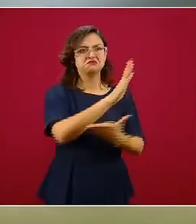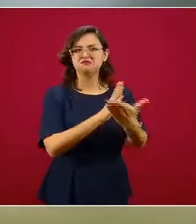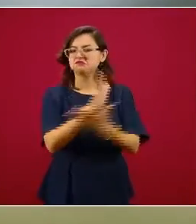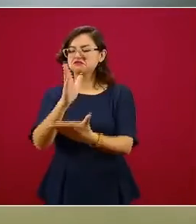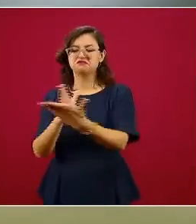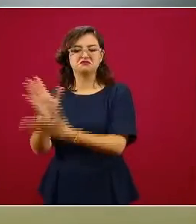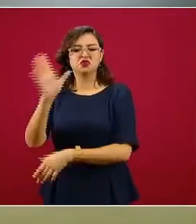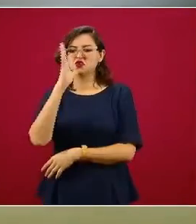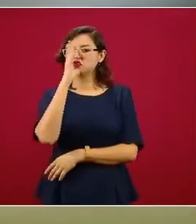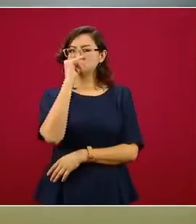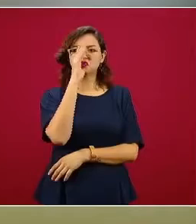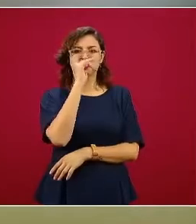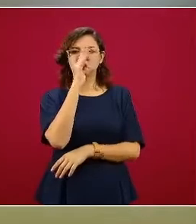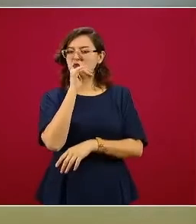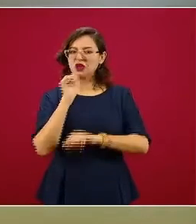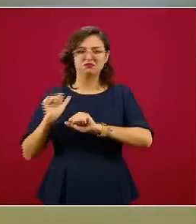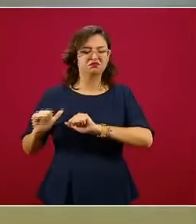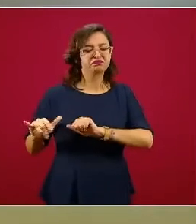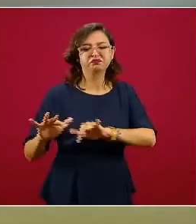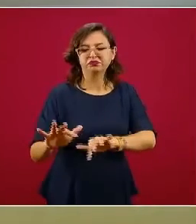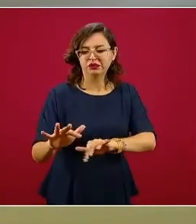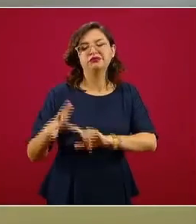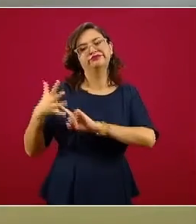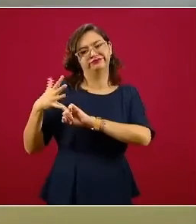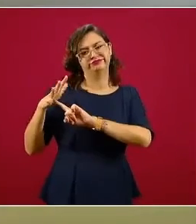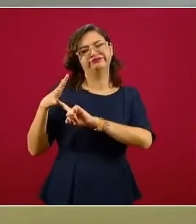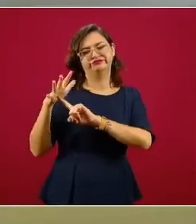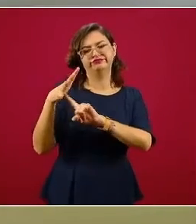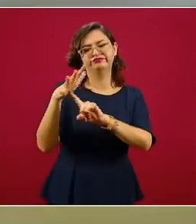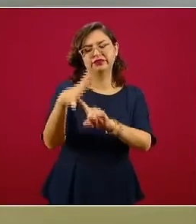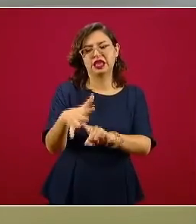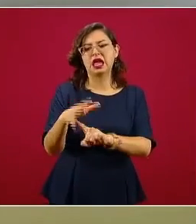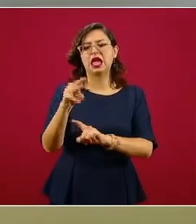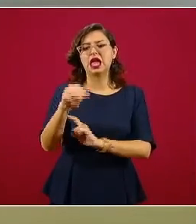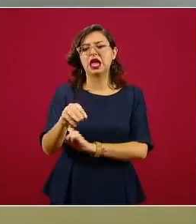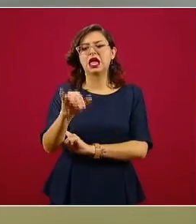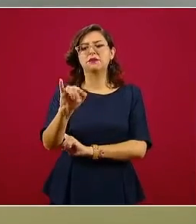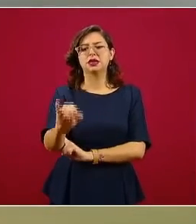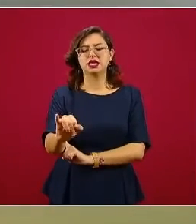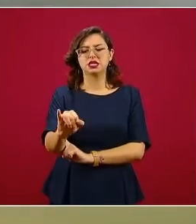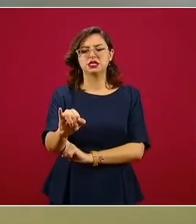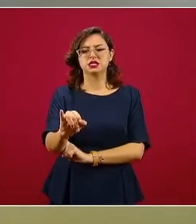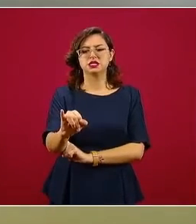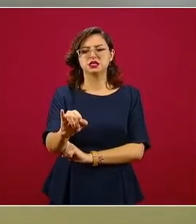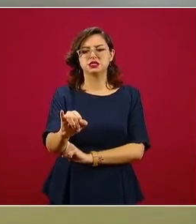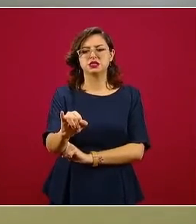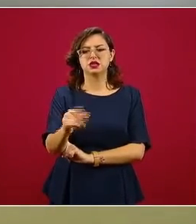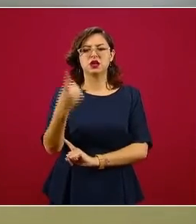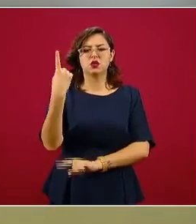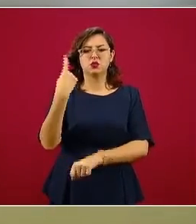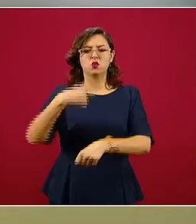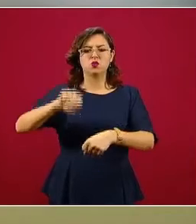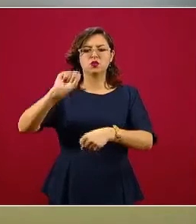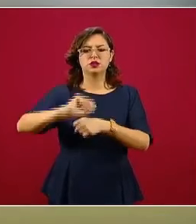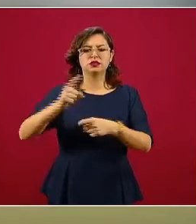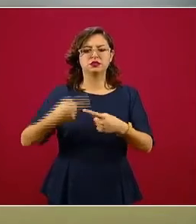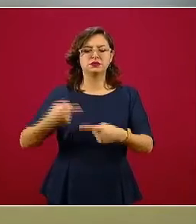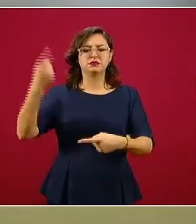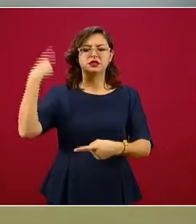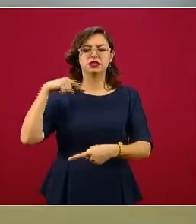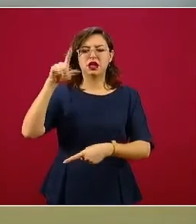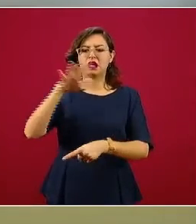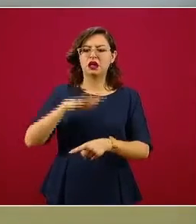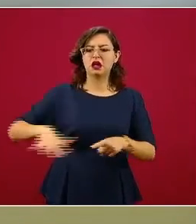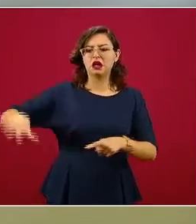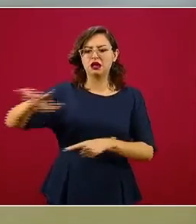los combatientes por tierra. Este es un helicóptero MI que se utilizó la semana pasada en un incendio en un